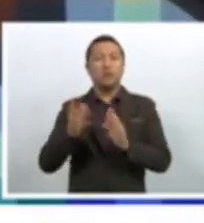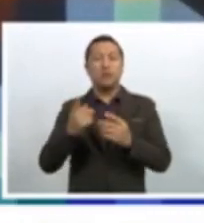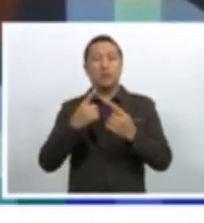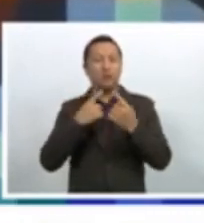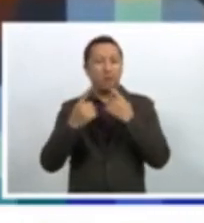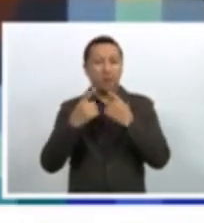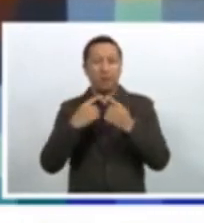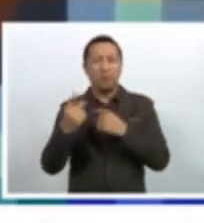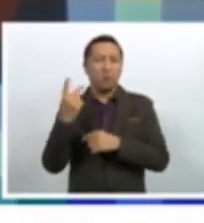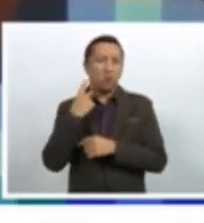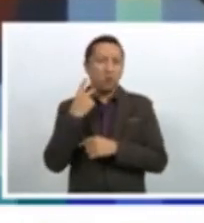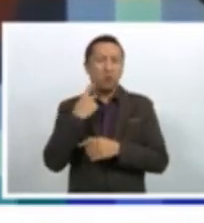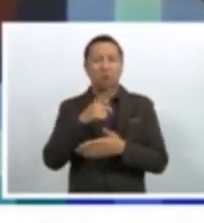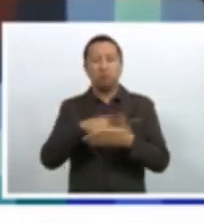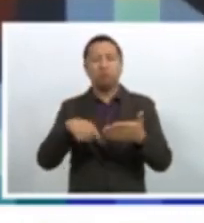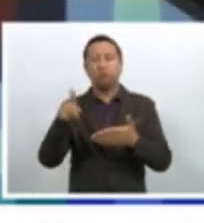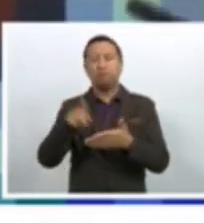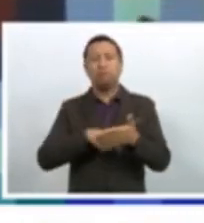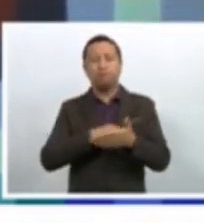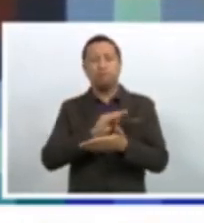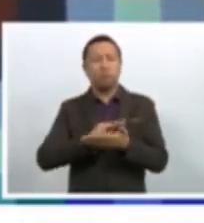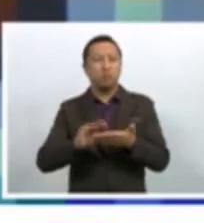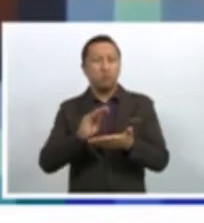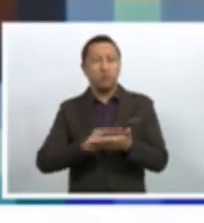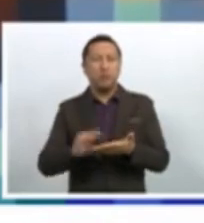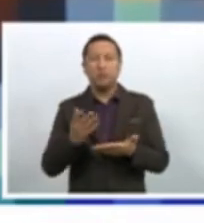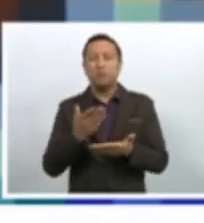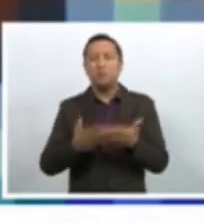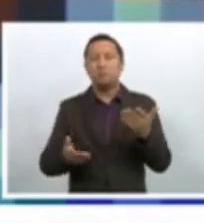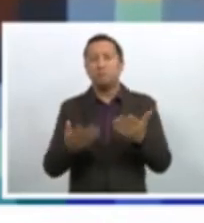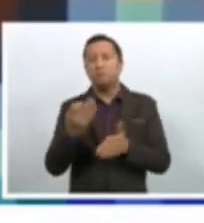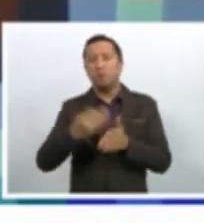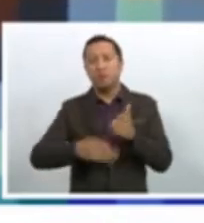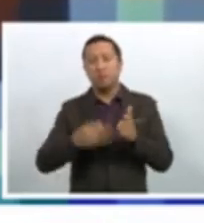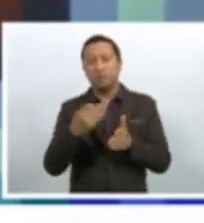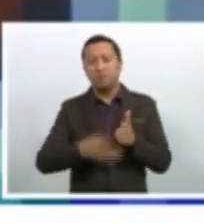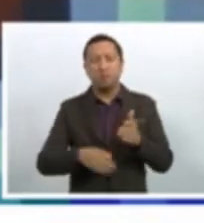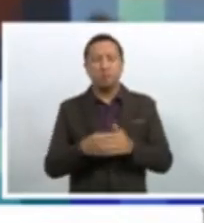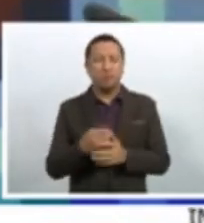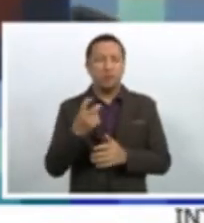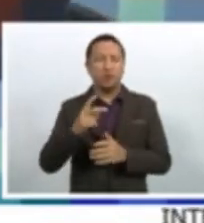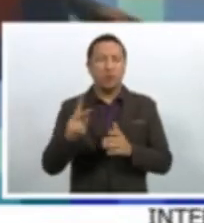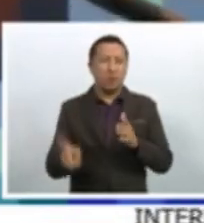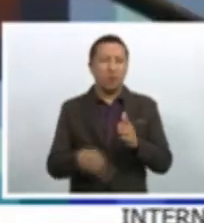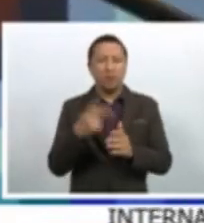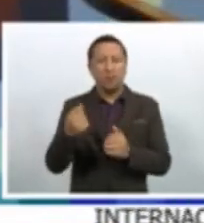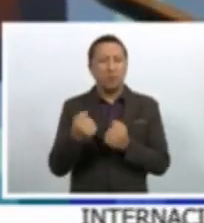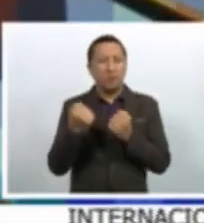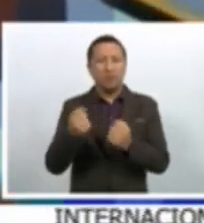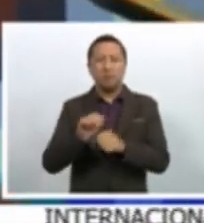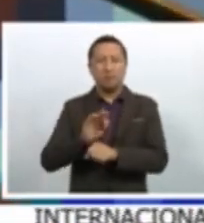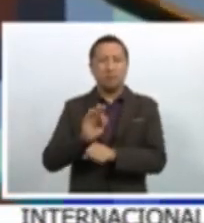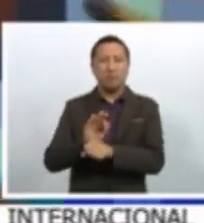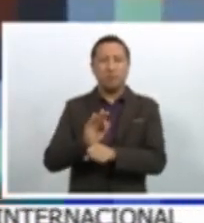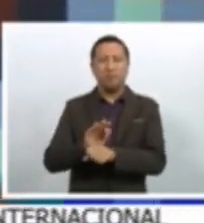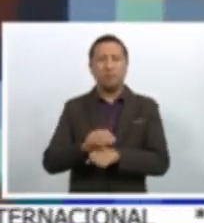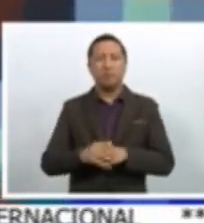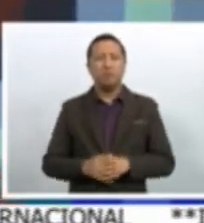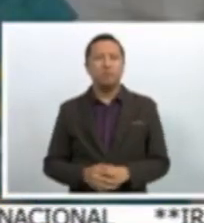pues hemos quedado medio a deber en ese sentido, y es importante el empezar a fortalecer toda esta herramienta de